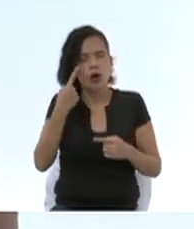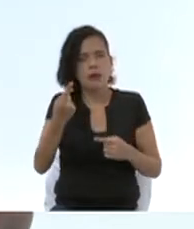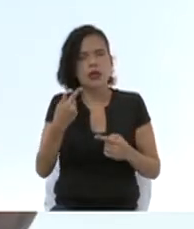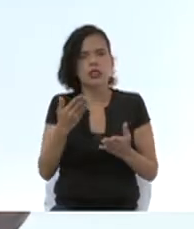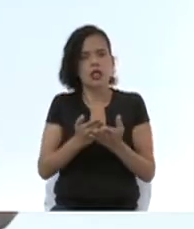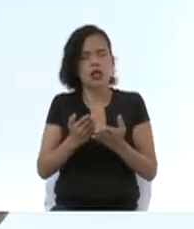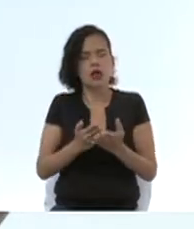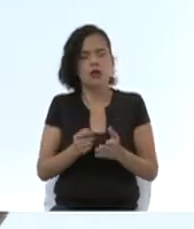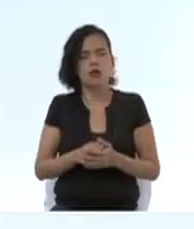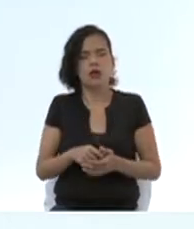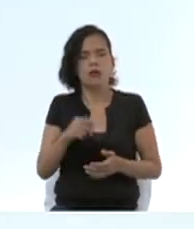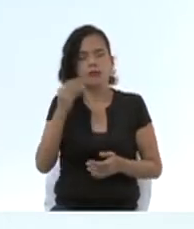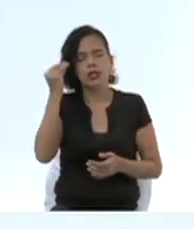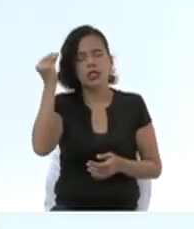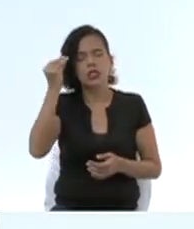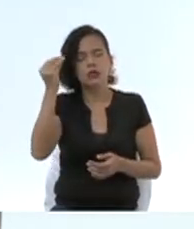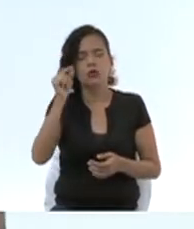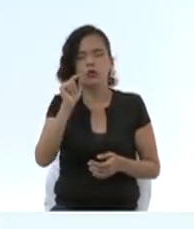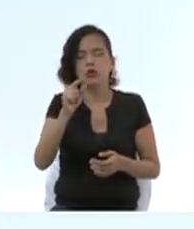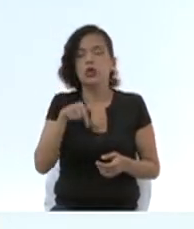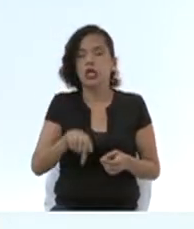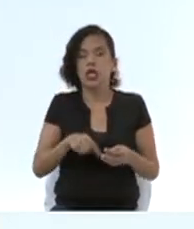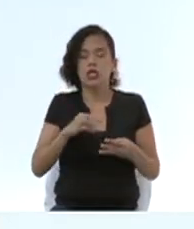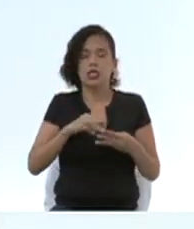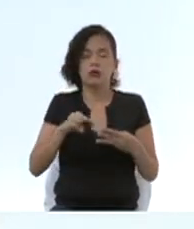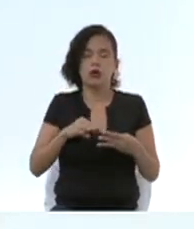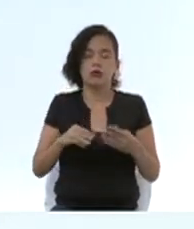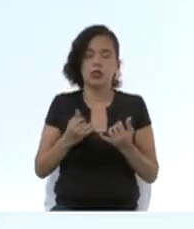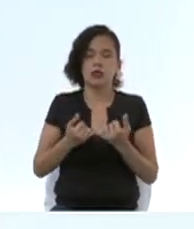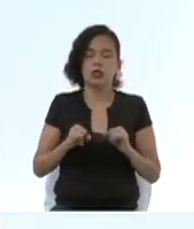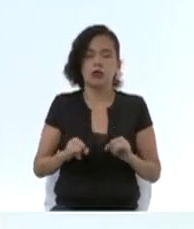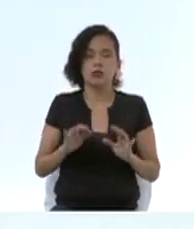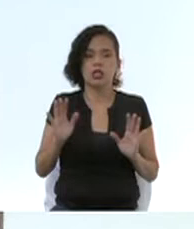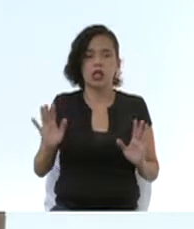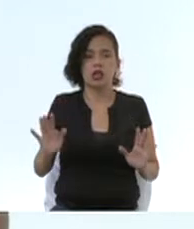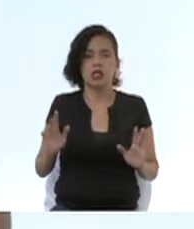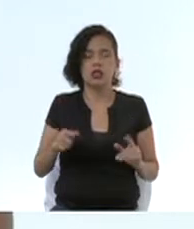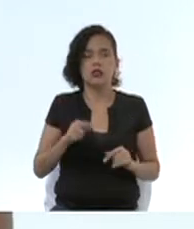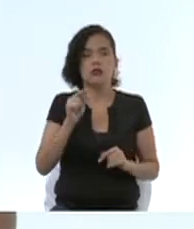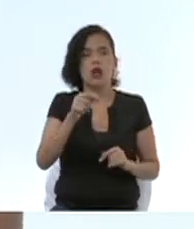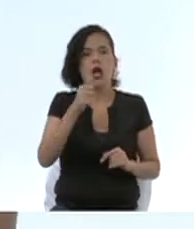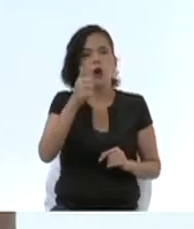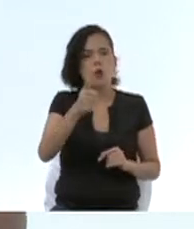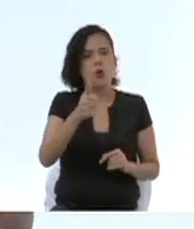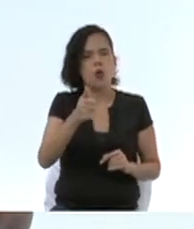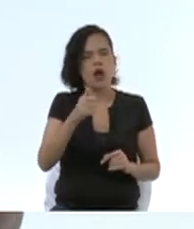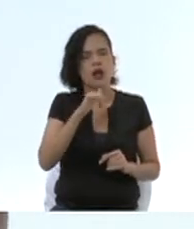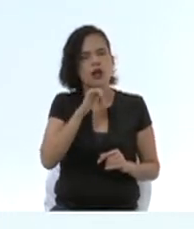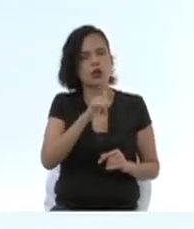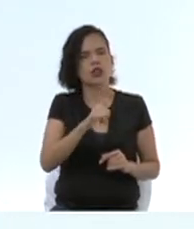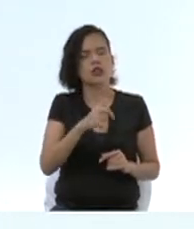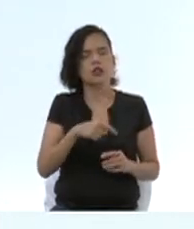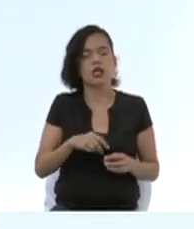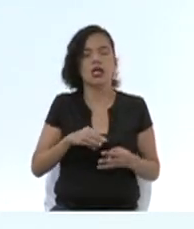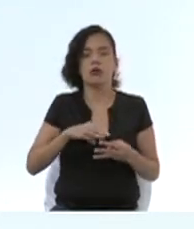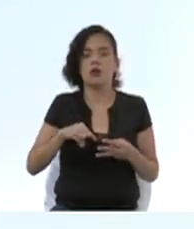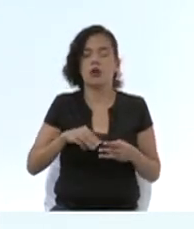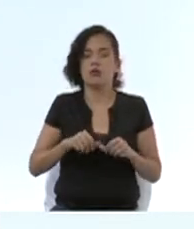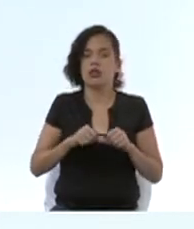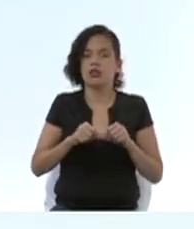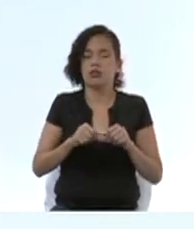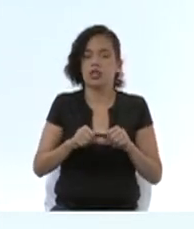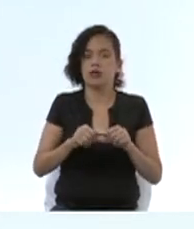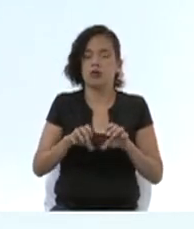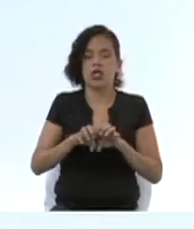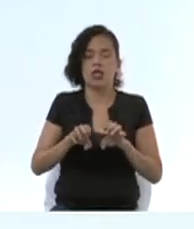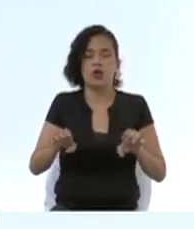presenciales, bueno, en un momento pensamos que este programa se iba a acabar, pero bueno, recibimos la buena noticia de que el programa sigue, porque la educación